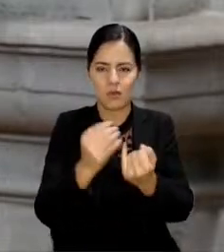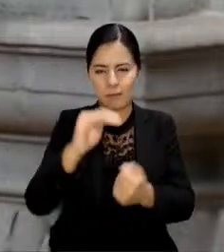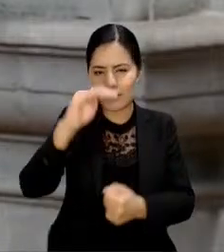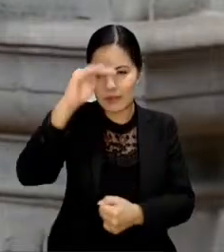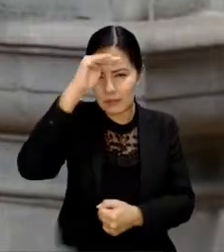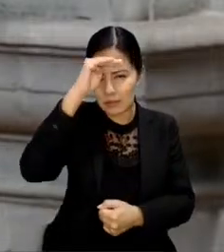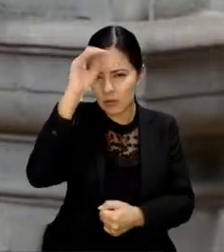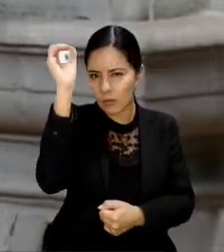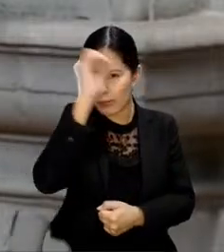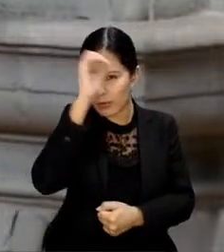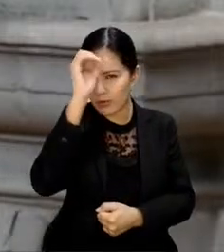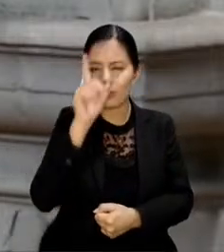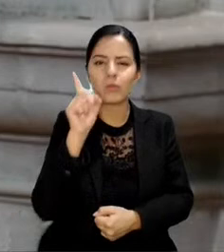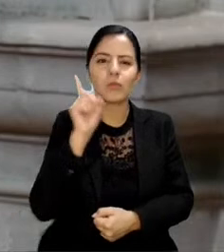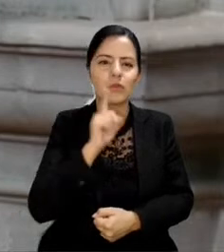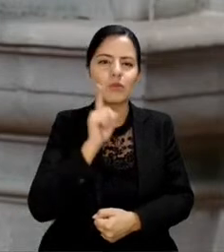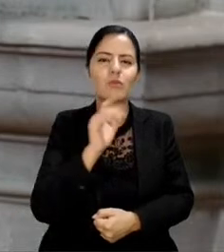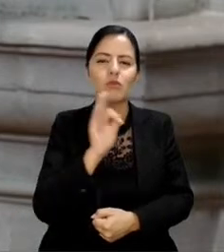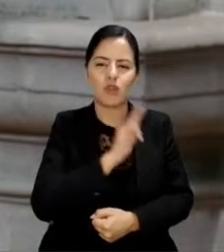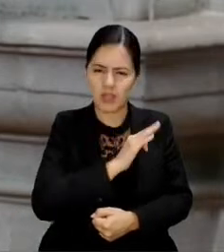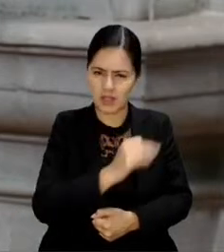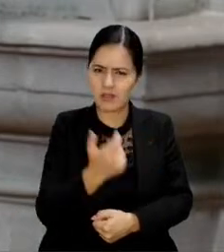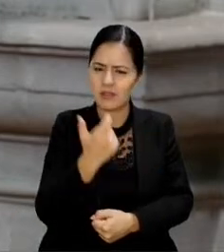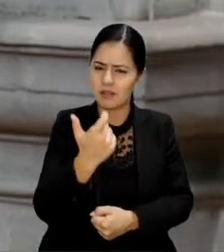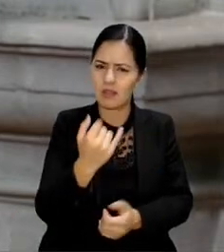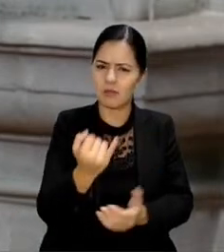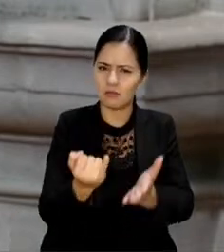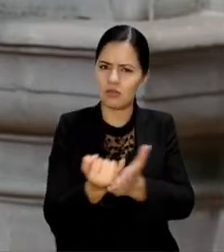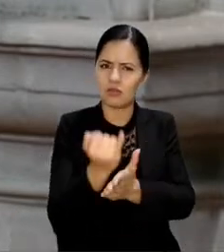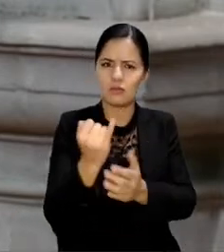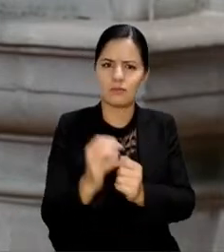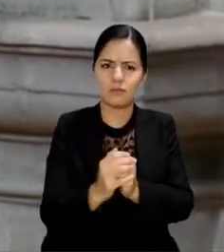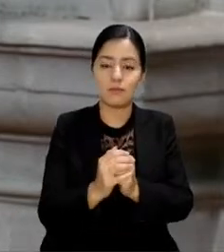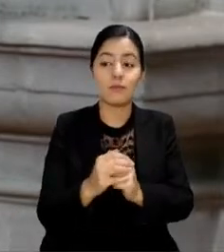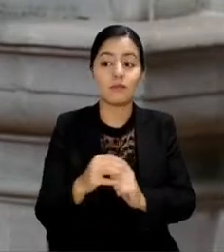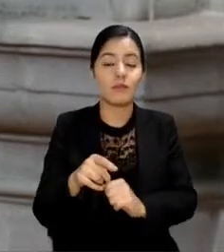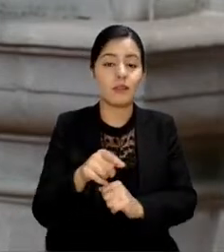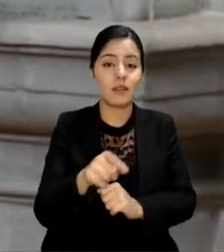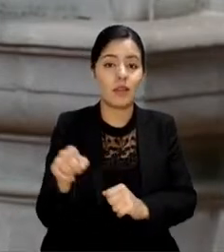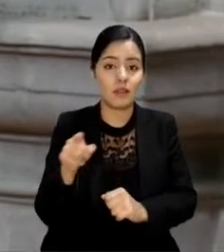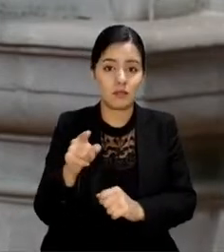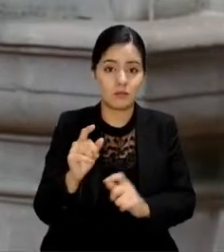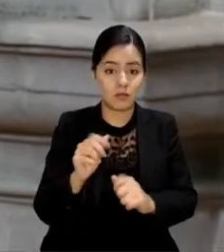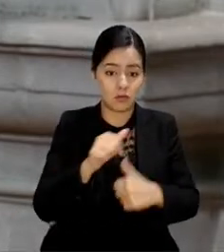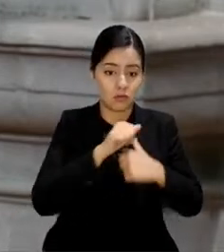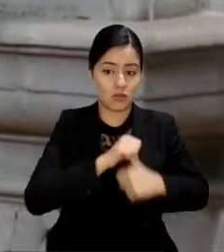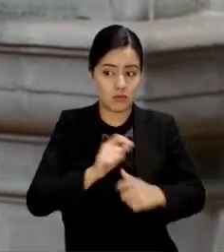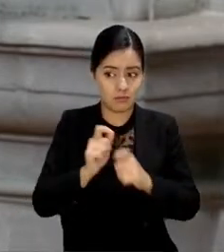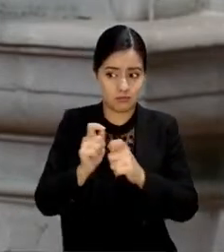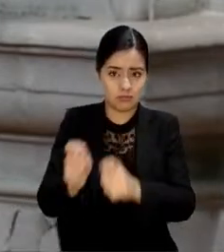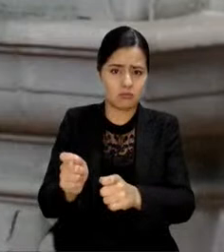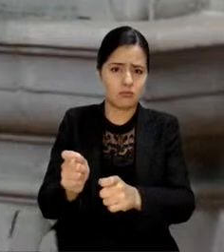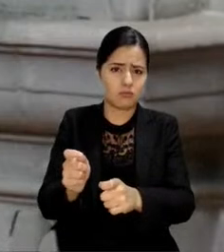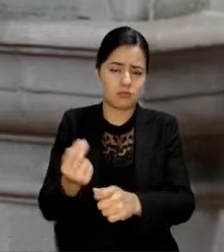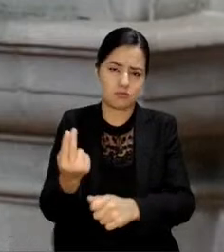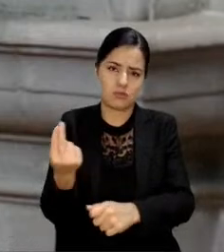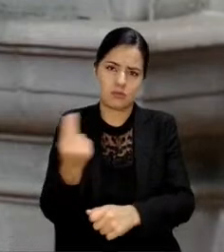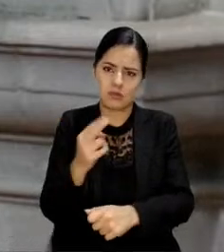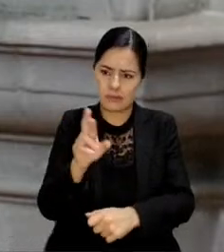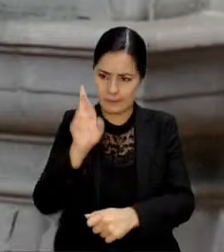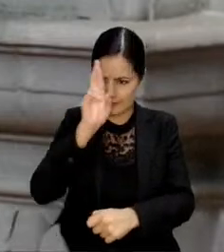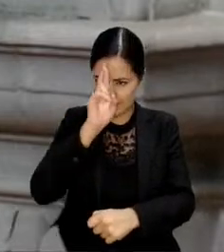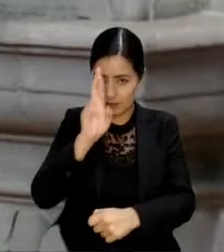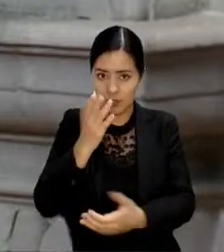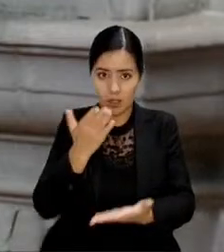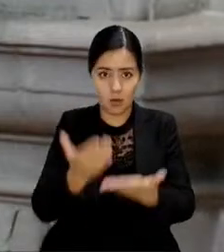también impregnado de una mujer que puede ejercer el presupuesto. Los cargos se deben de honrar, y si hoy tenemos esta